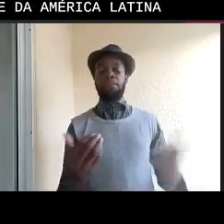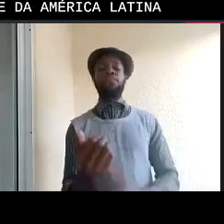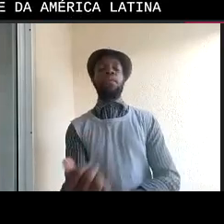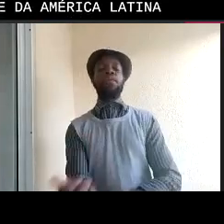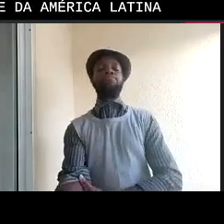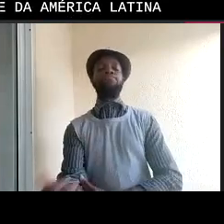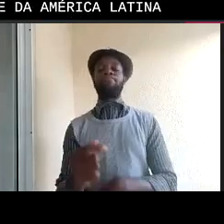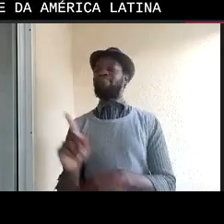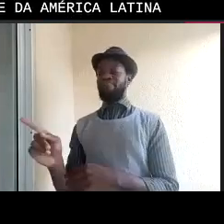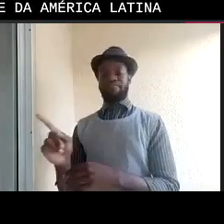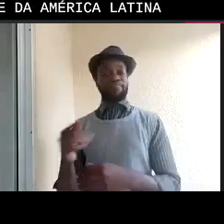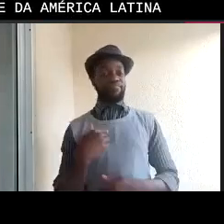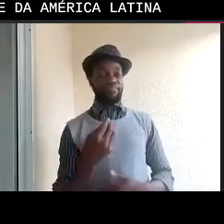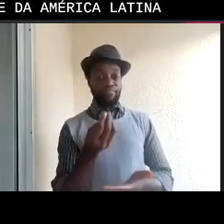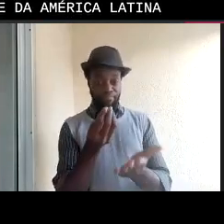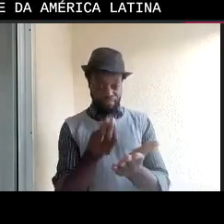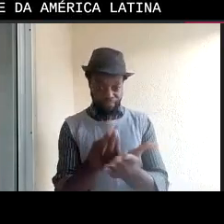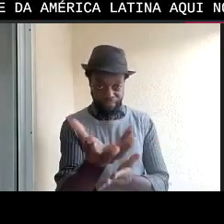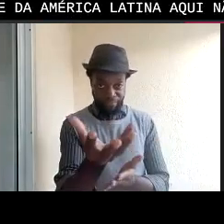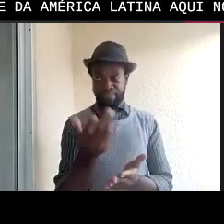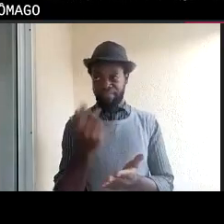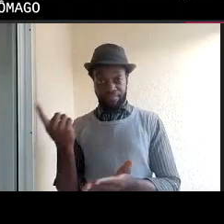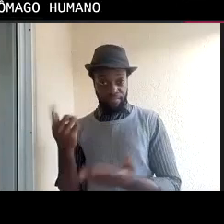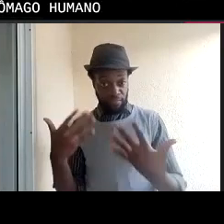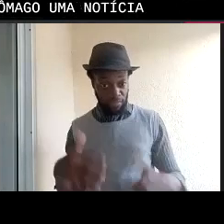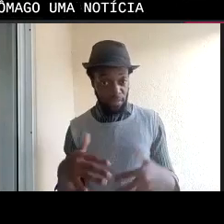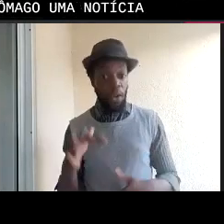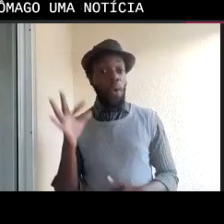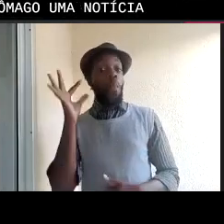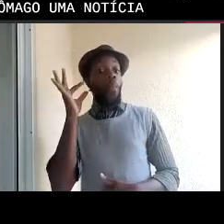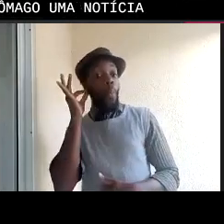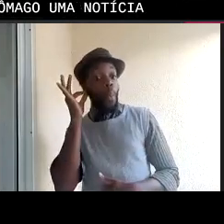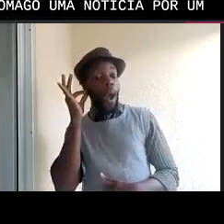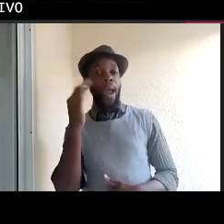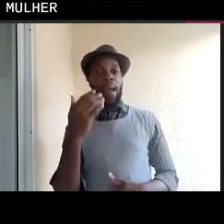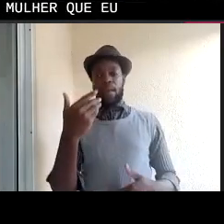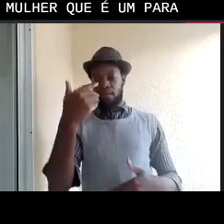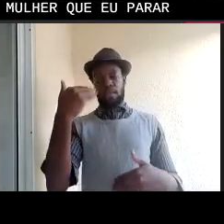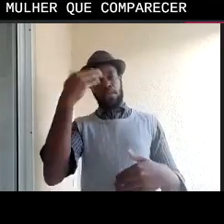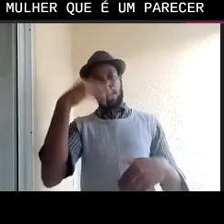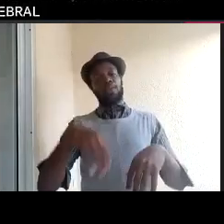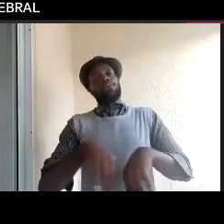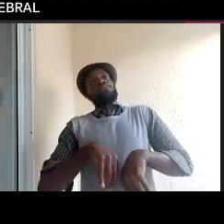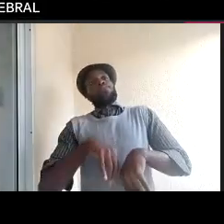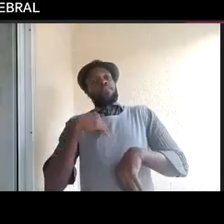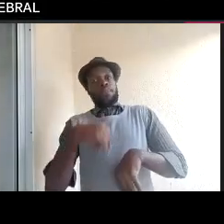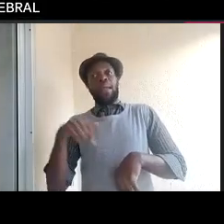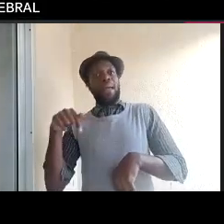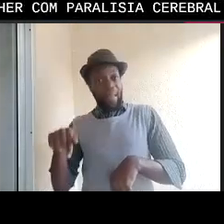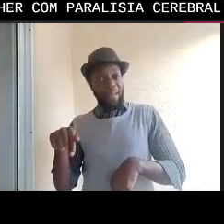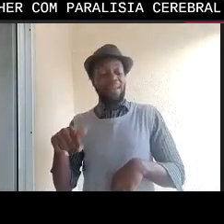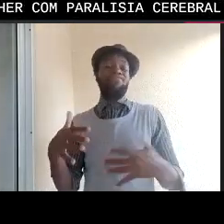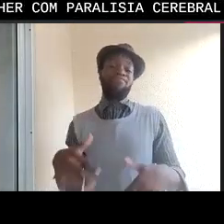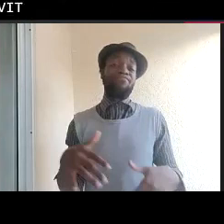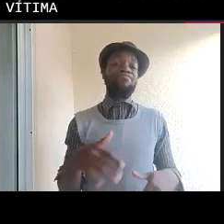Esta es una noticia de una mujer con parálisis cerebral que fue víctima de